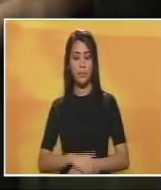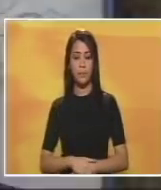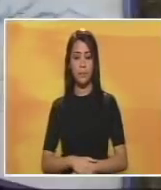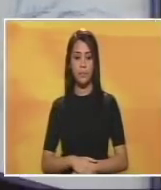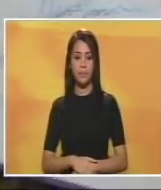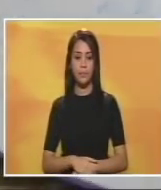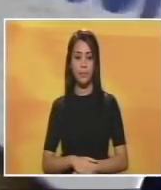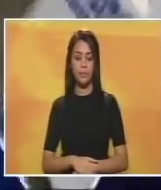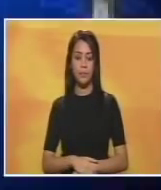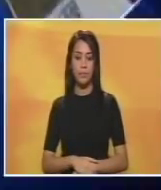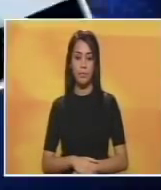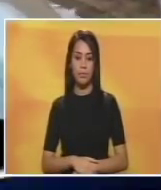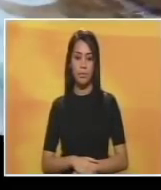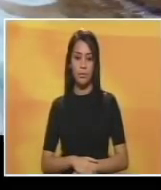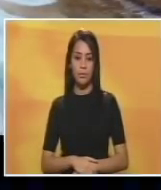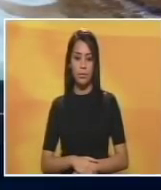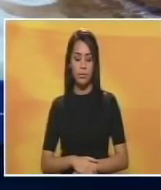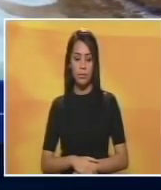Analytica.